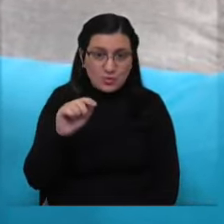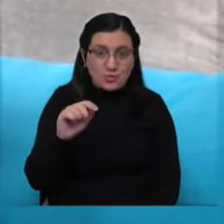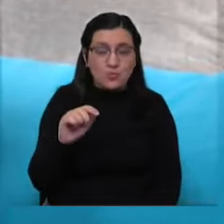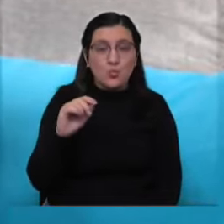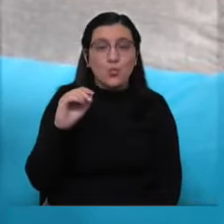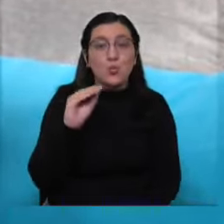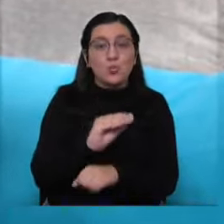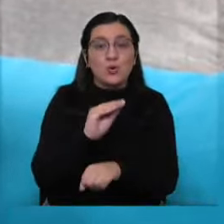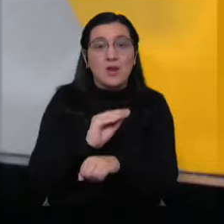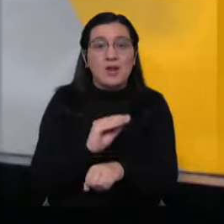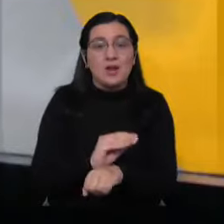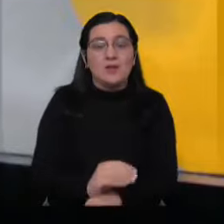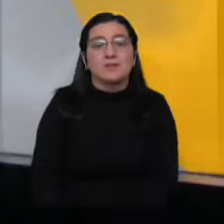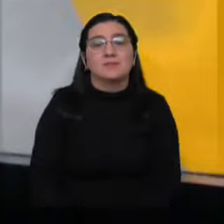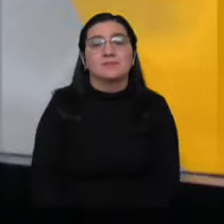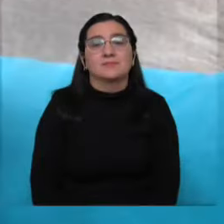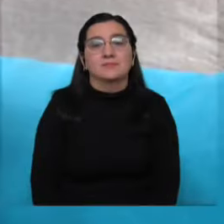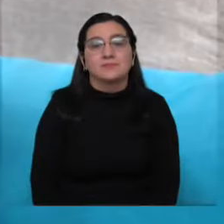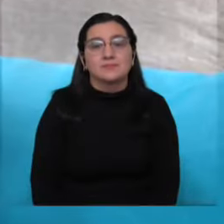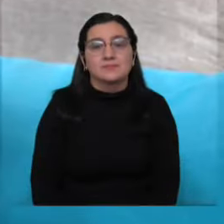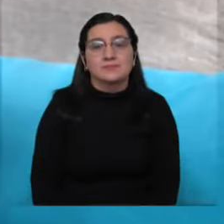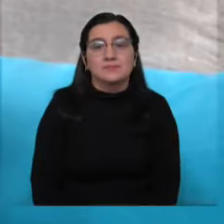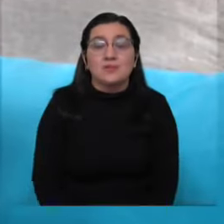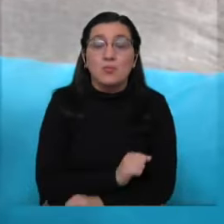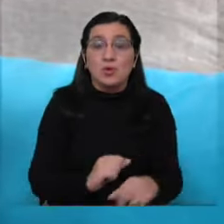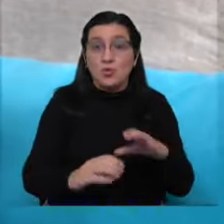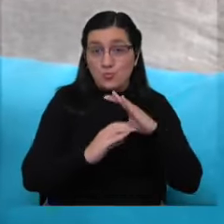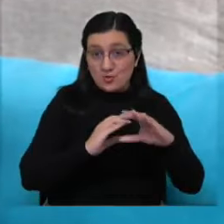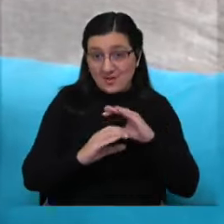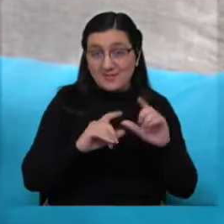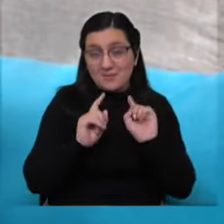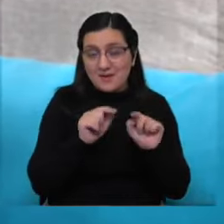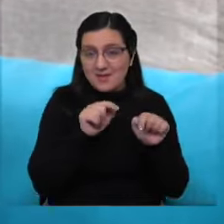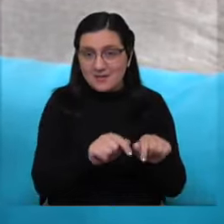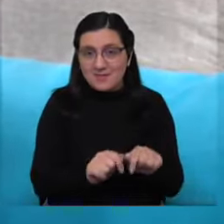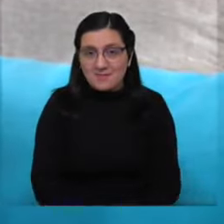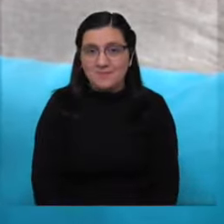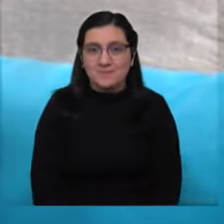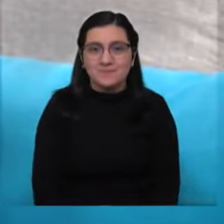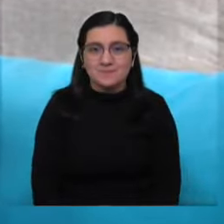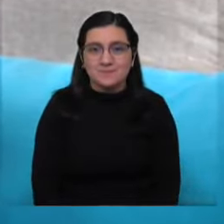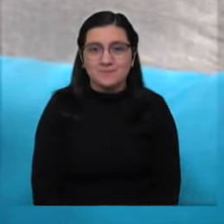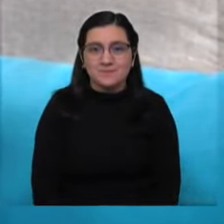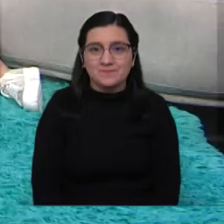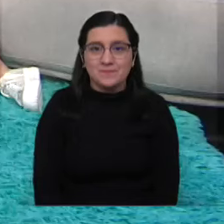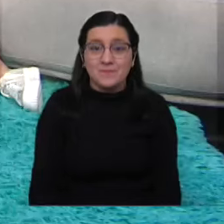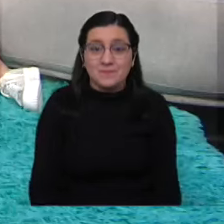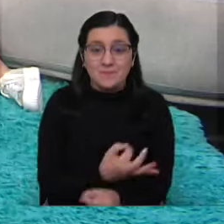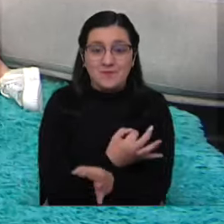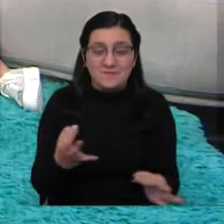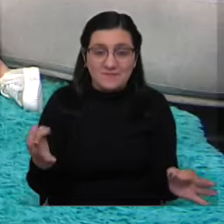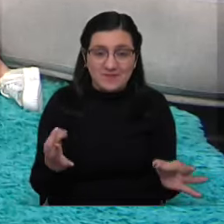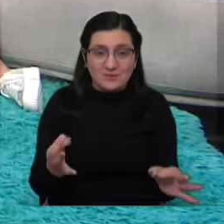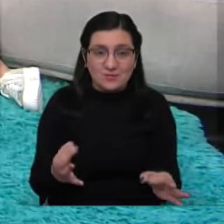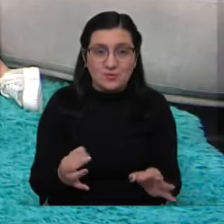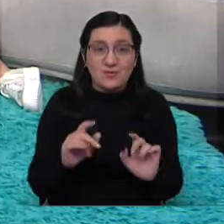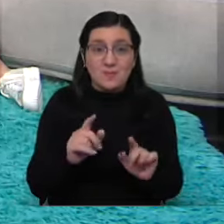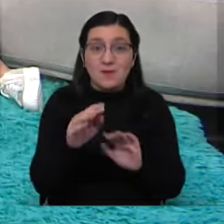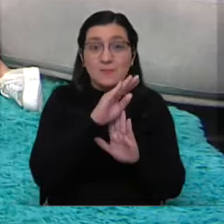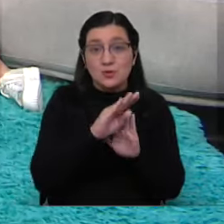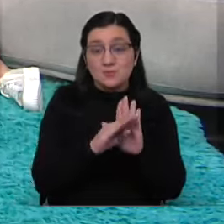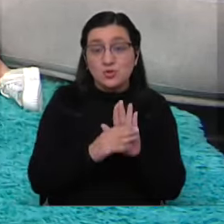encuentrar espacio cultural exacto y se pueden comunicar por ahí también para tod lo que tenga que ver con lo que sea perfecto y para estar al tanto de la programación de